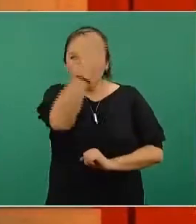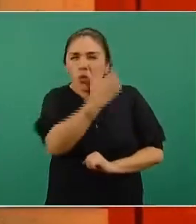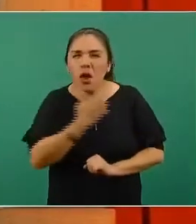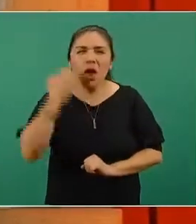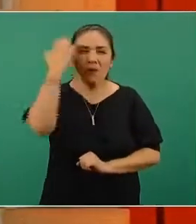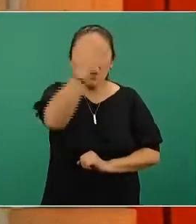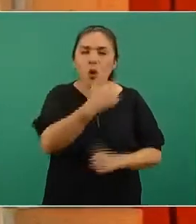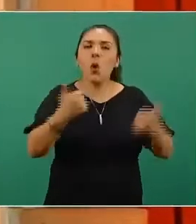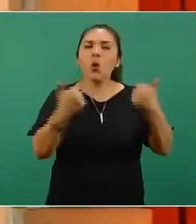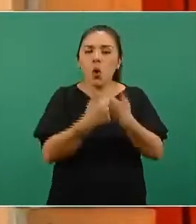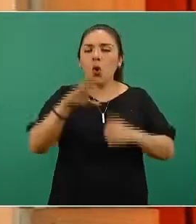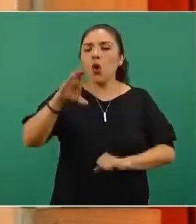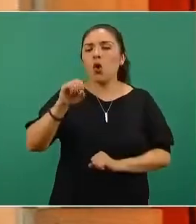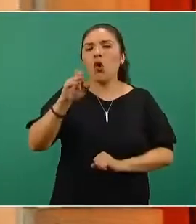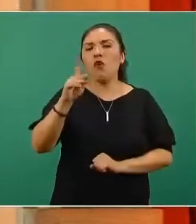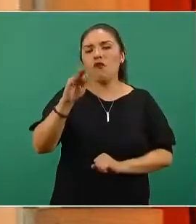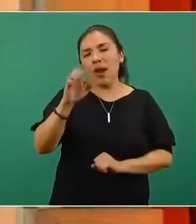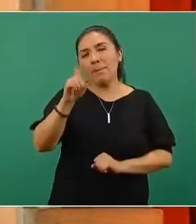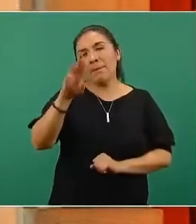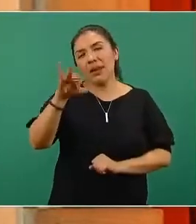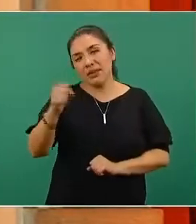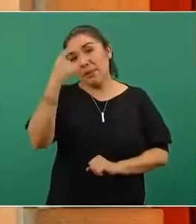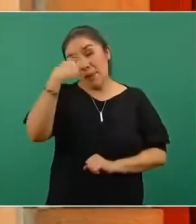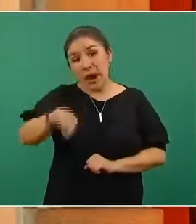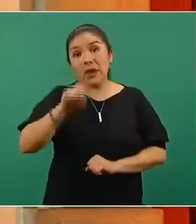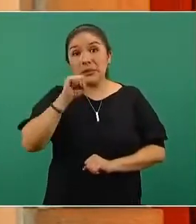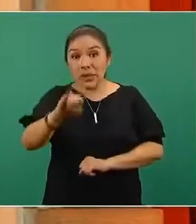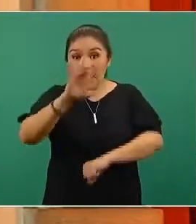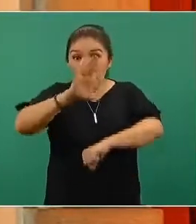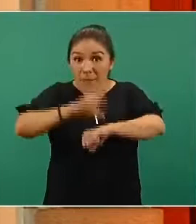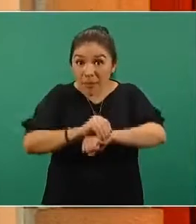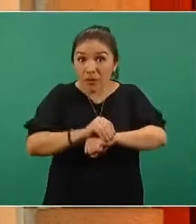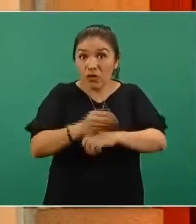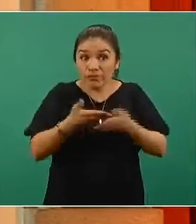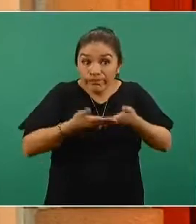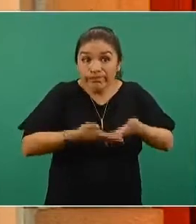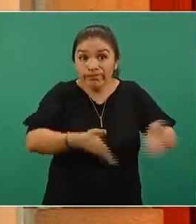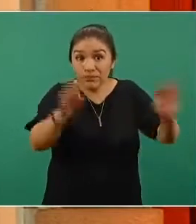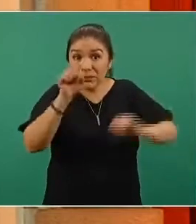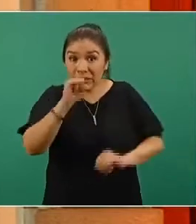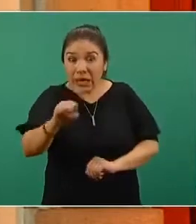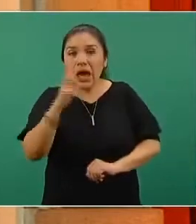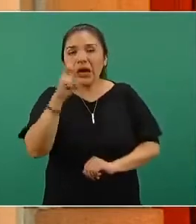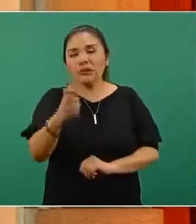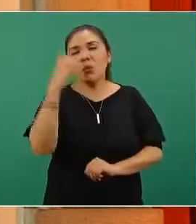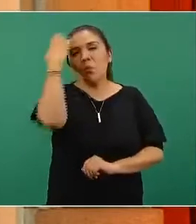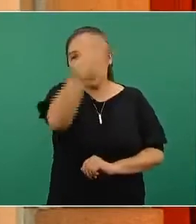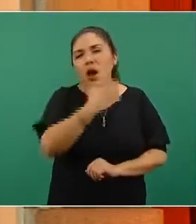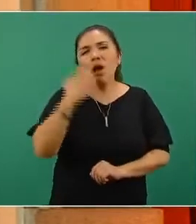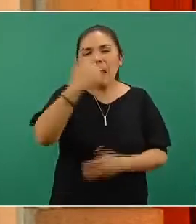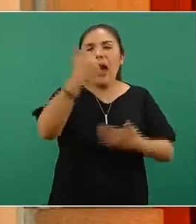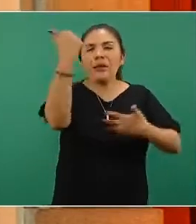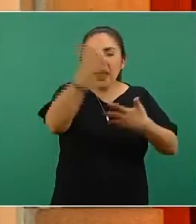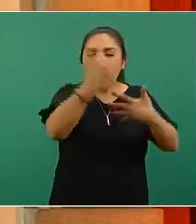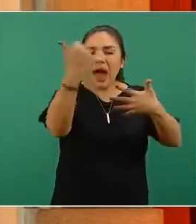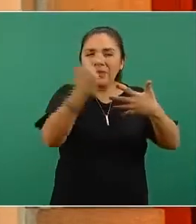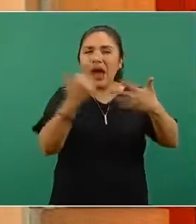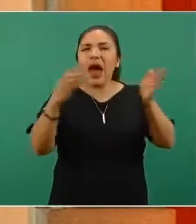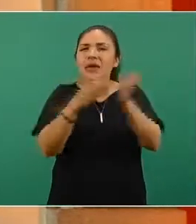también COFEPRIS evalúa, y para poder liberar todos los lotes que llegan, en general son pruebas que se hacen de cada uno